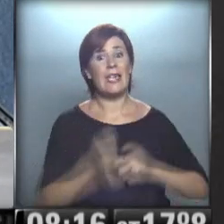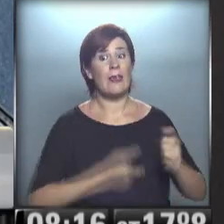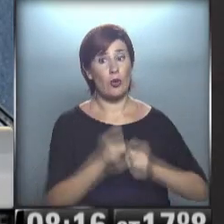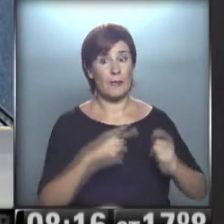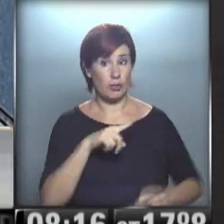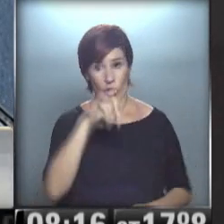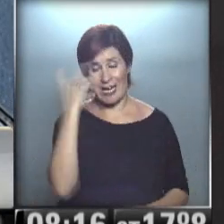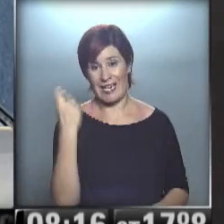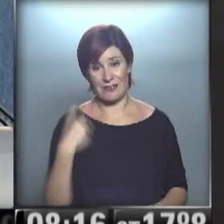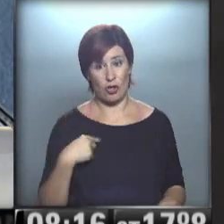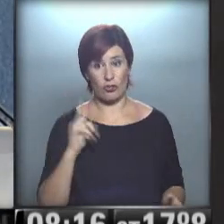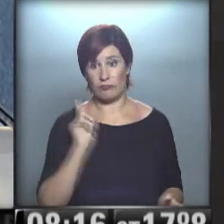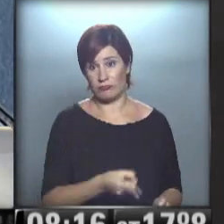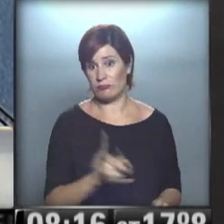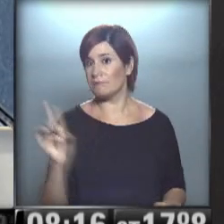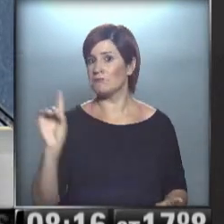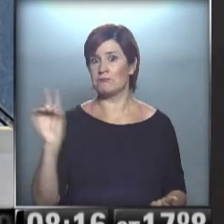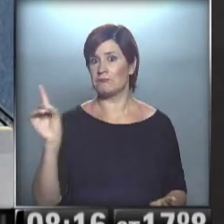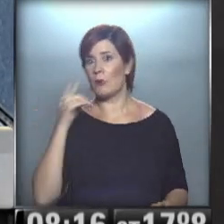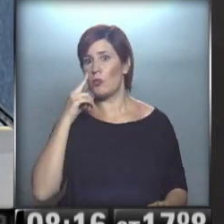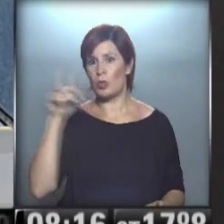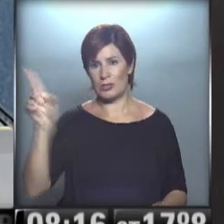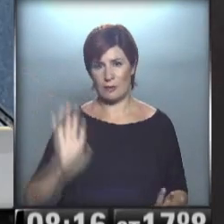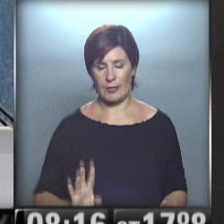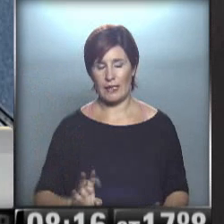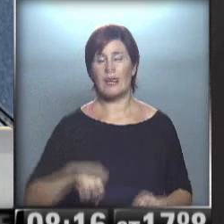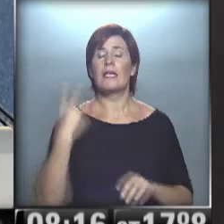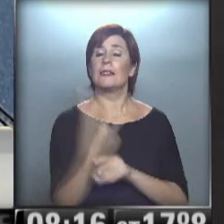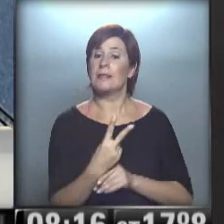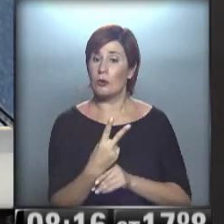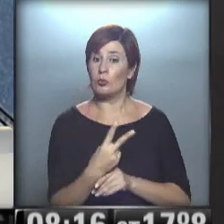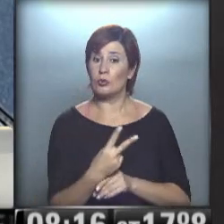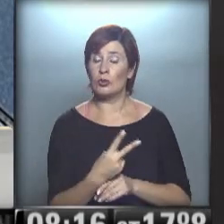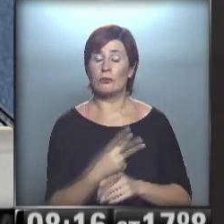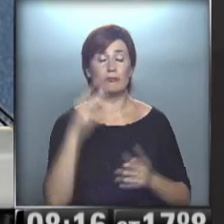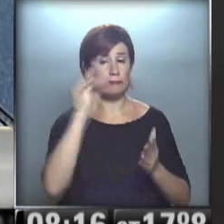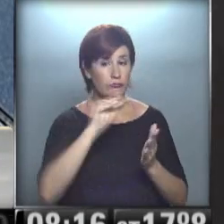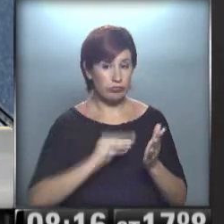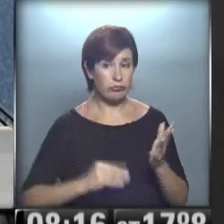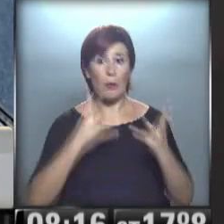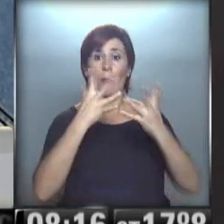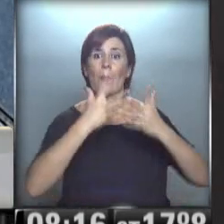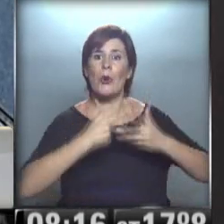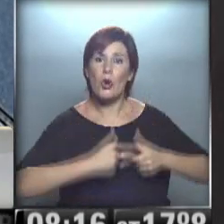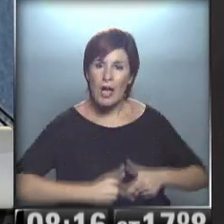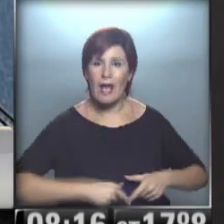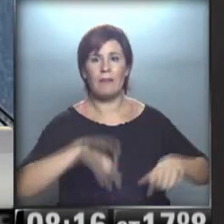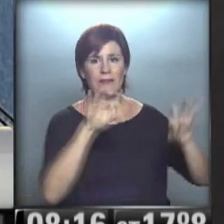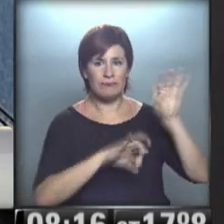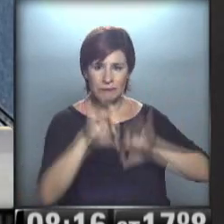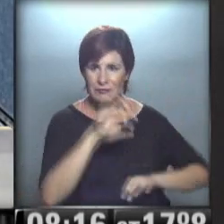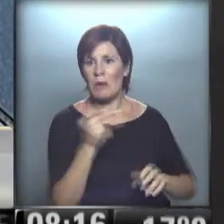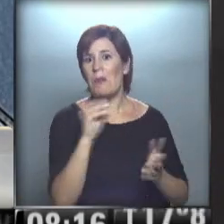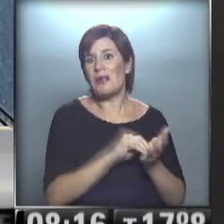Nación. En segundo lugar, la perspectiva de ampliar el número de productos que se